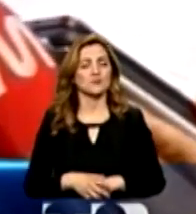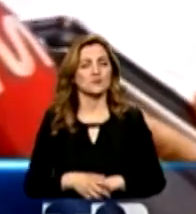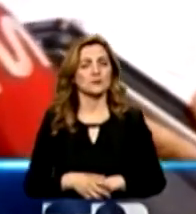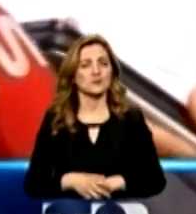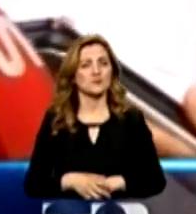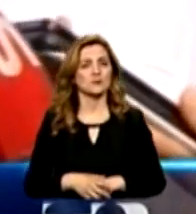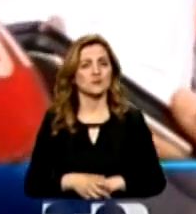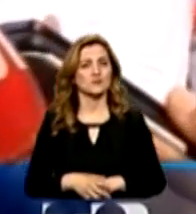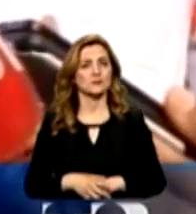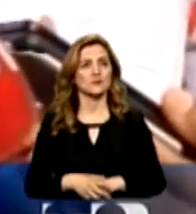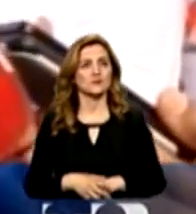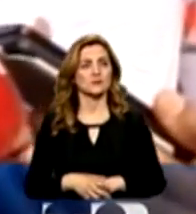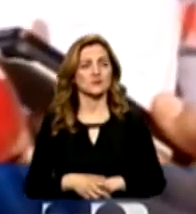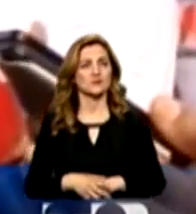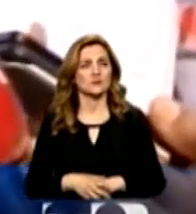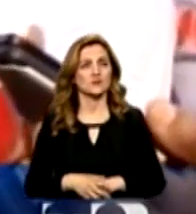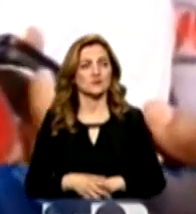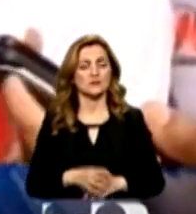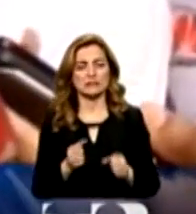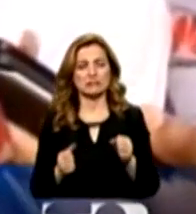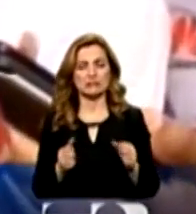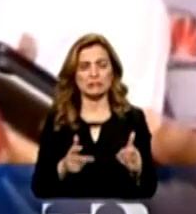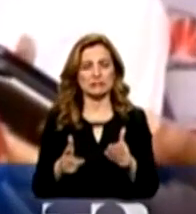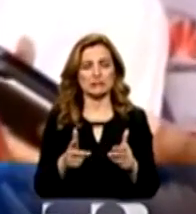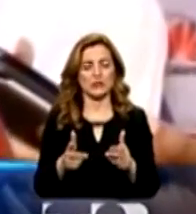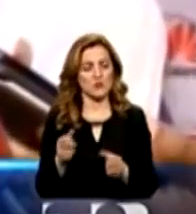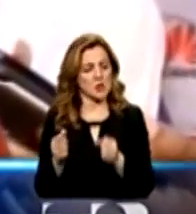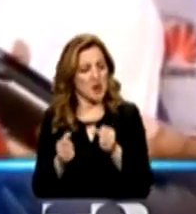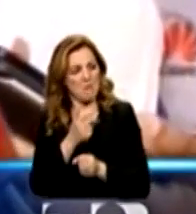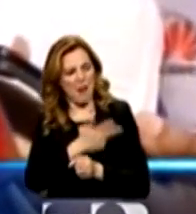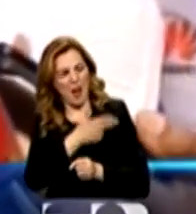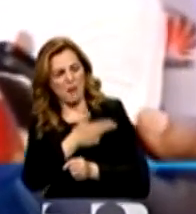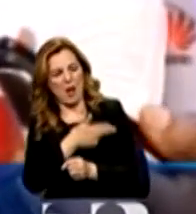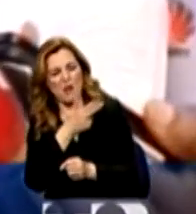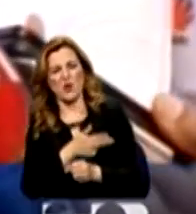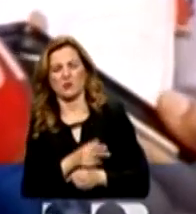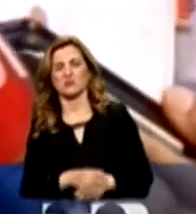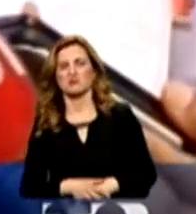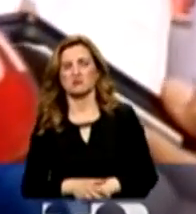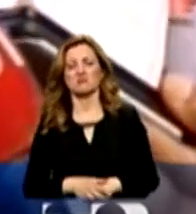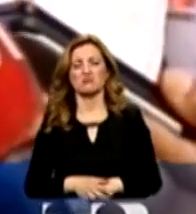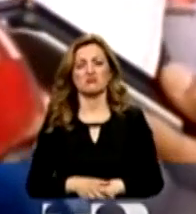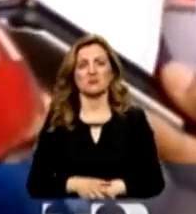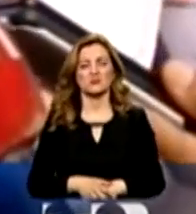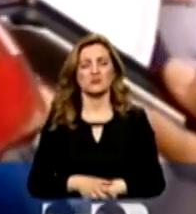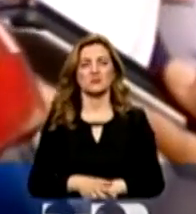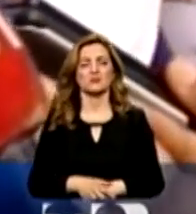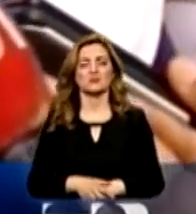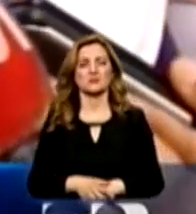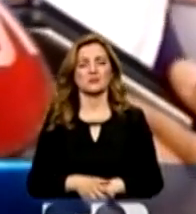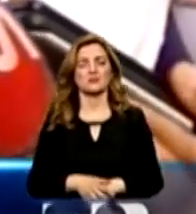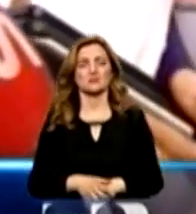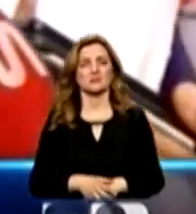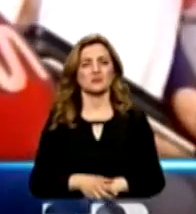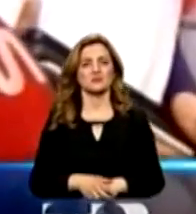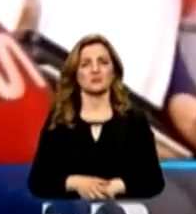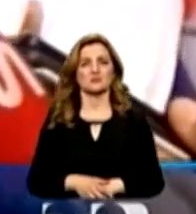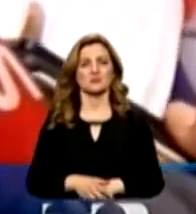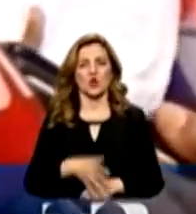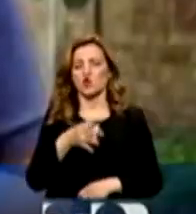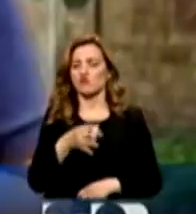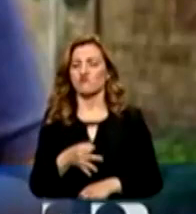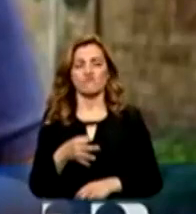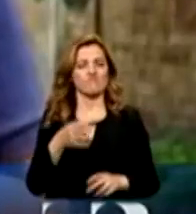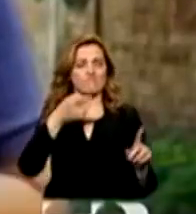La circunstancia es que hay 4 personas en un vehículo y proceden a disparar de manera aleatoria, de manera... con alevosía se puede decir,